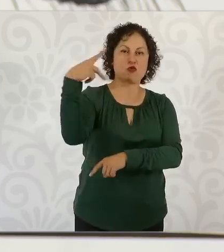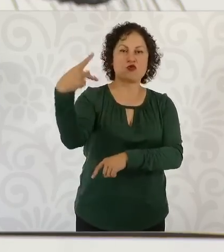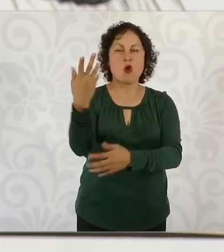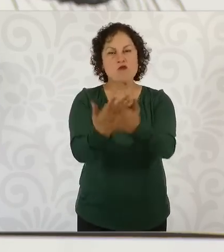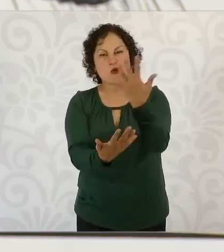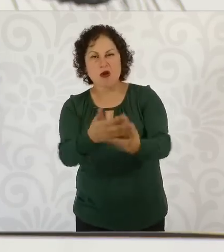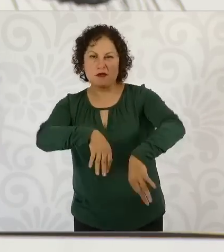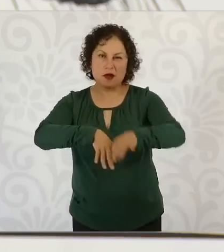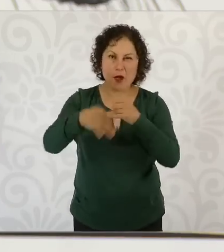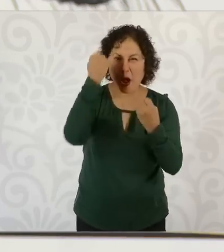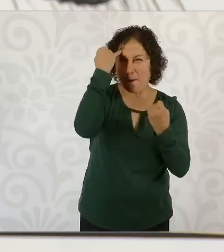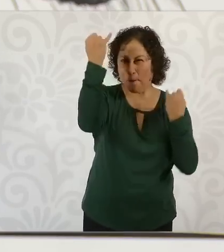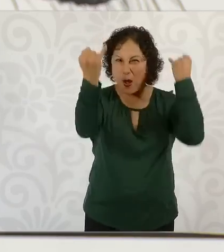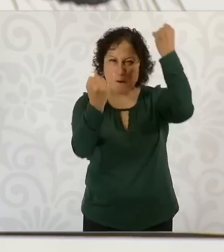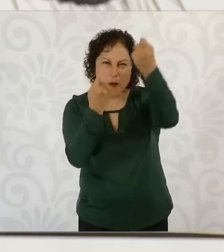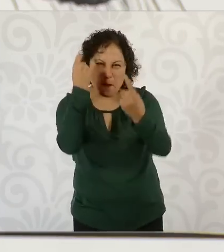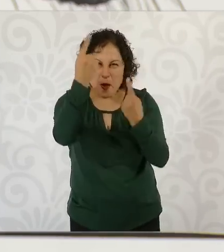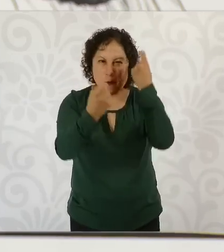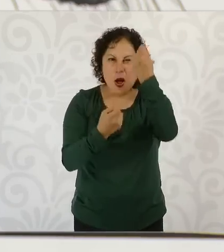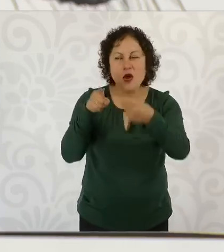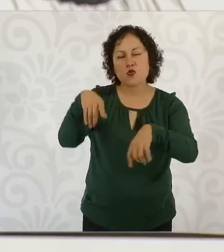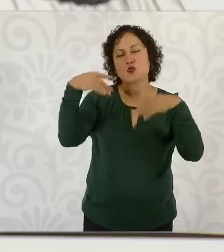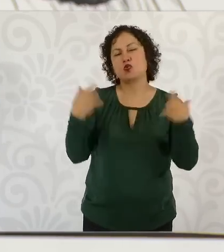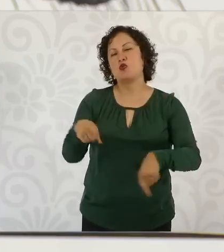trabajadorcísima, creativa, de principios,